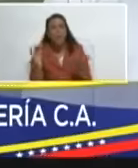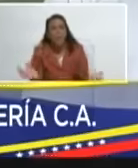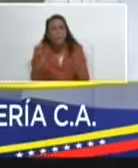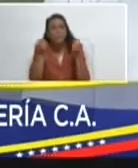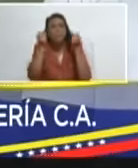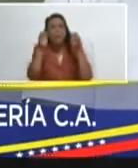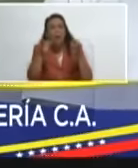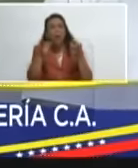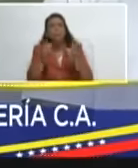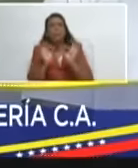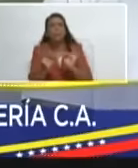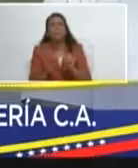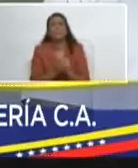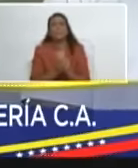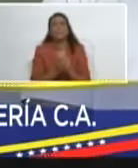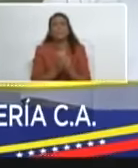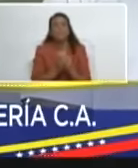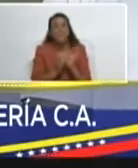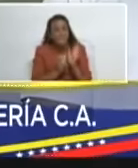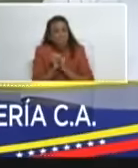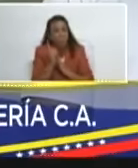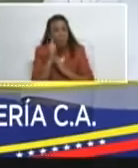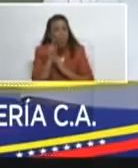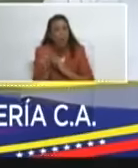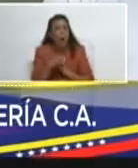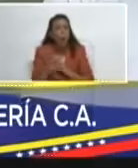impulsando el desarrollo